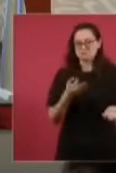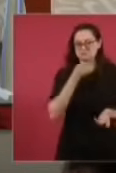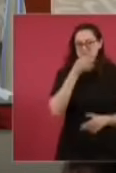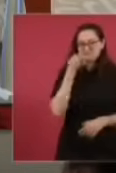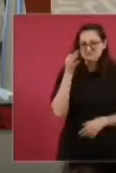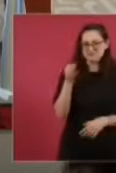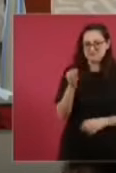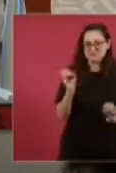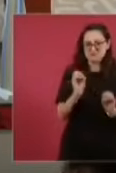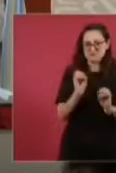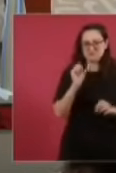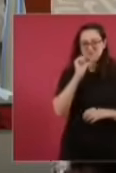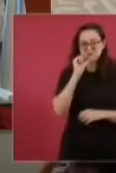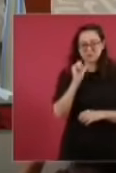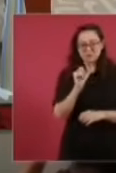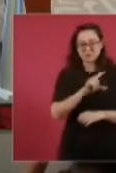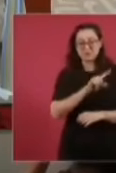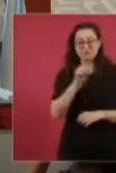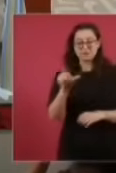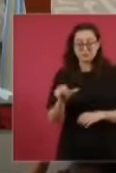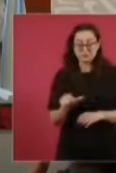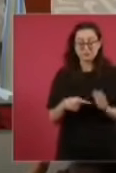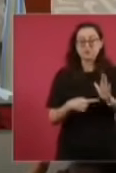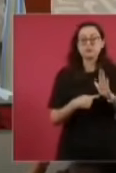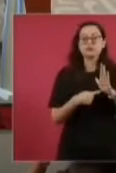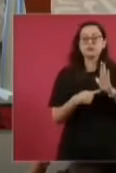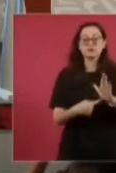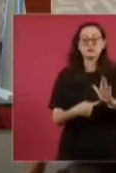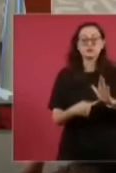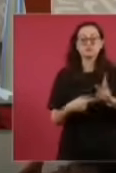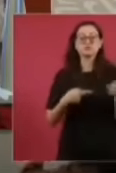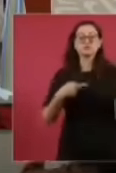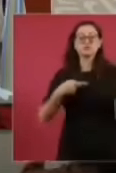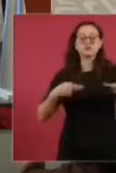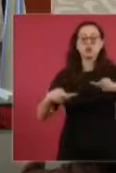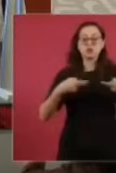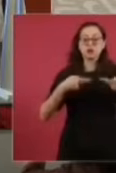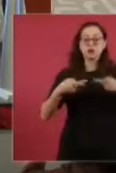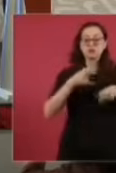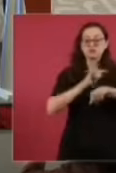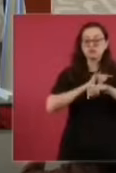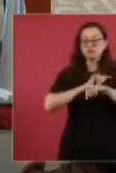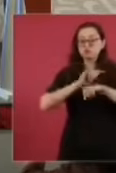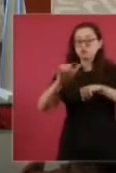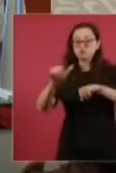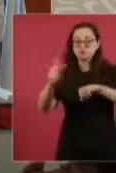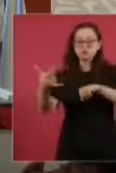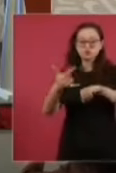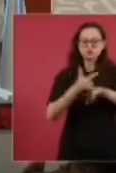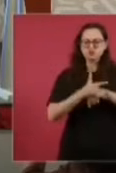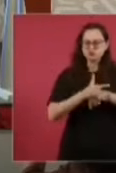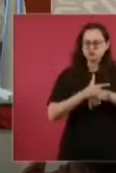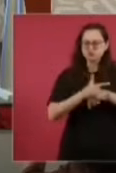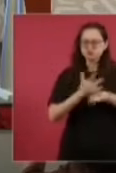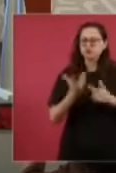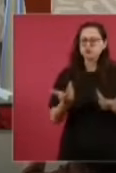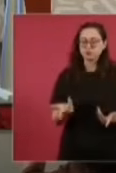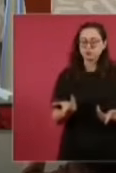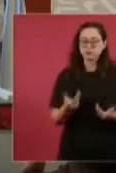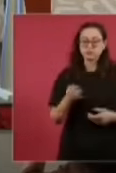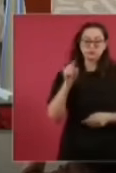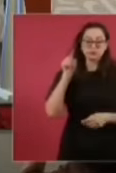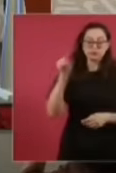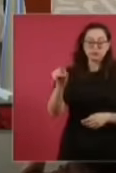Aquí tenemos el plan de vuelo. ¿Qué es eso? Un plan de vuelo con destino a